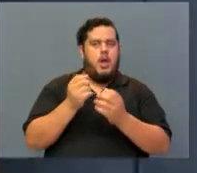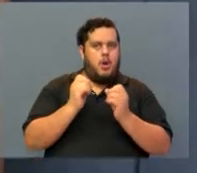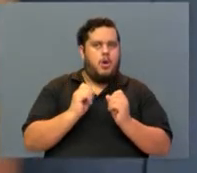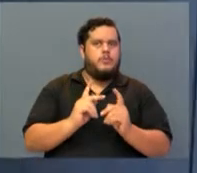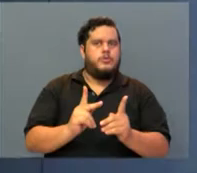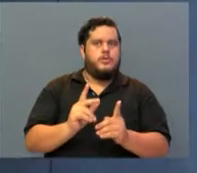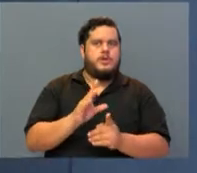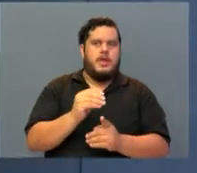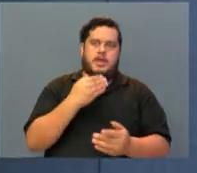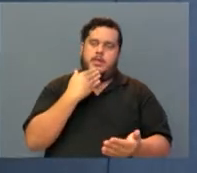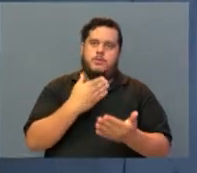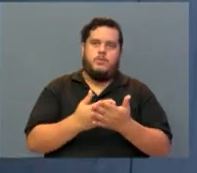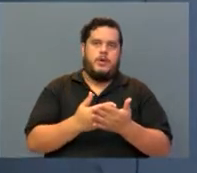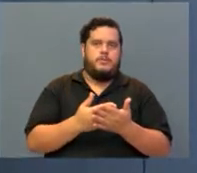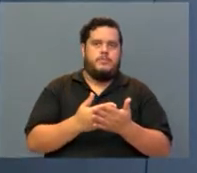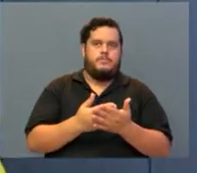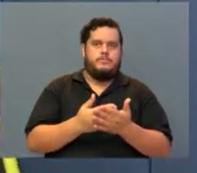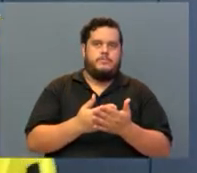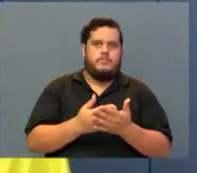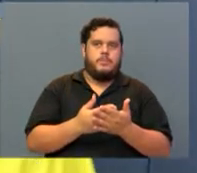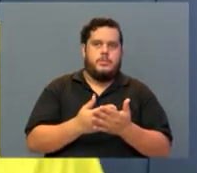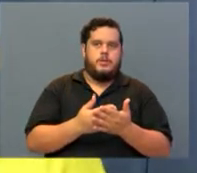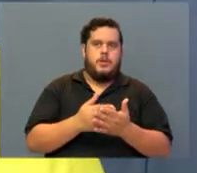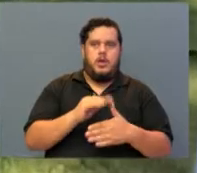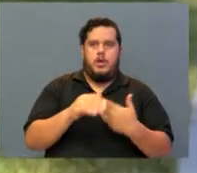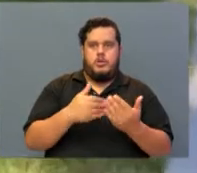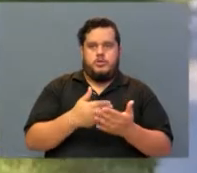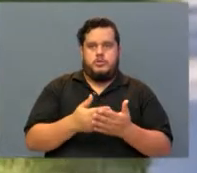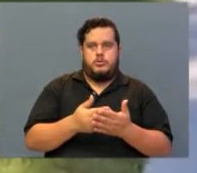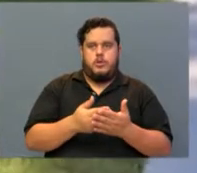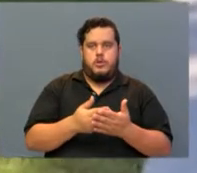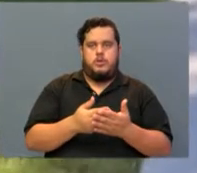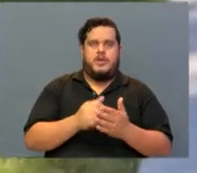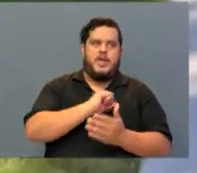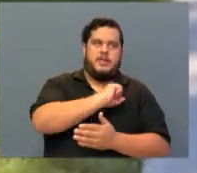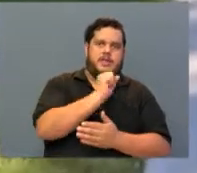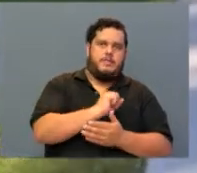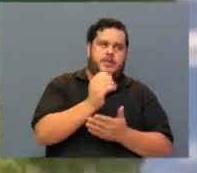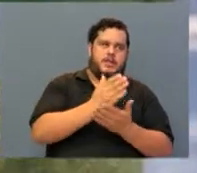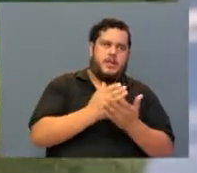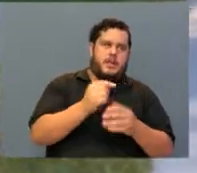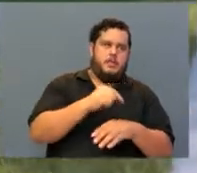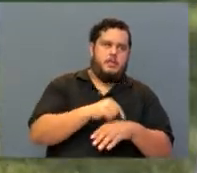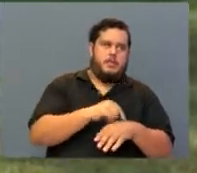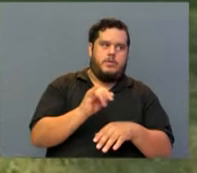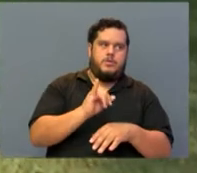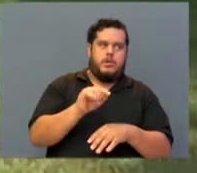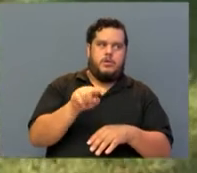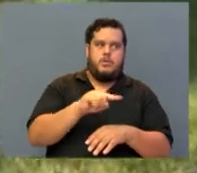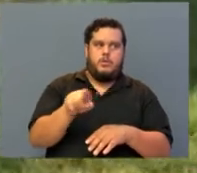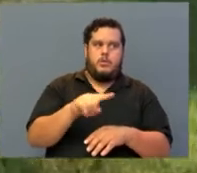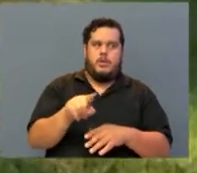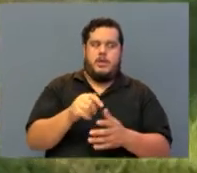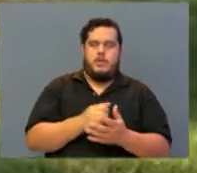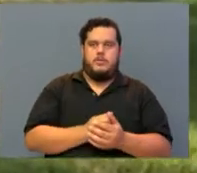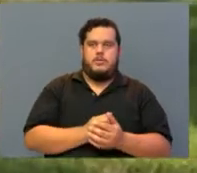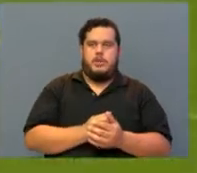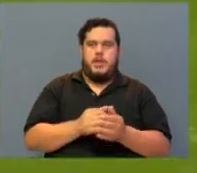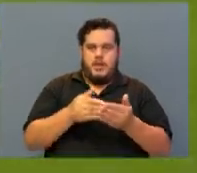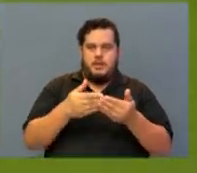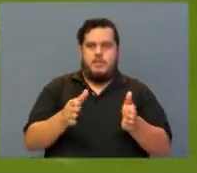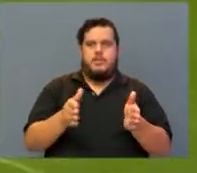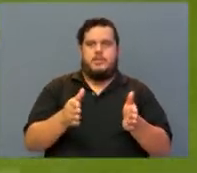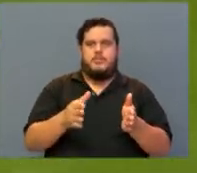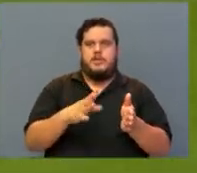opción, y bueno, creo que tanto Saprissa en su momento como ellos me abrieron